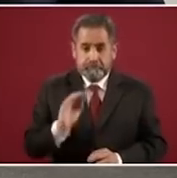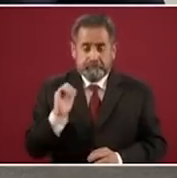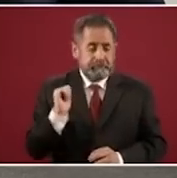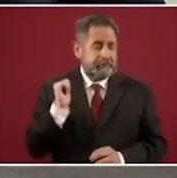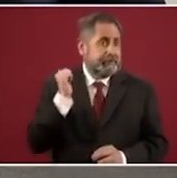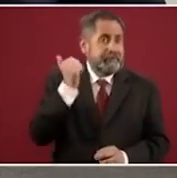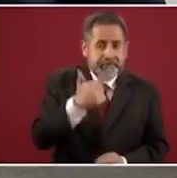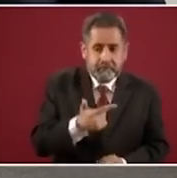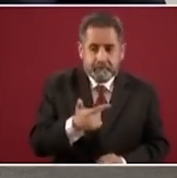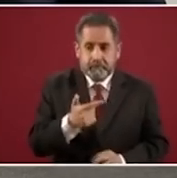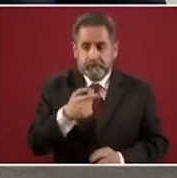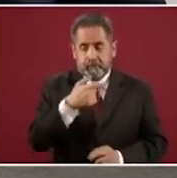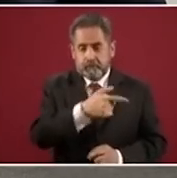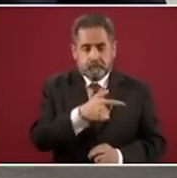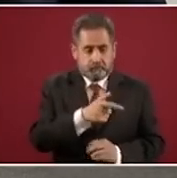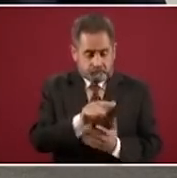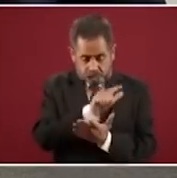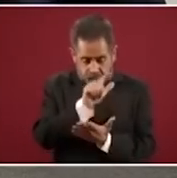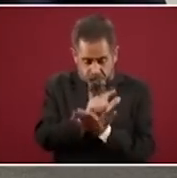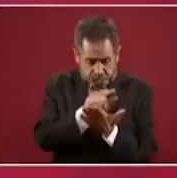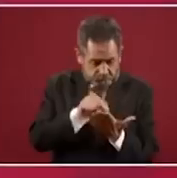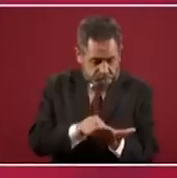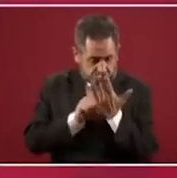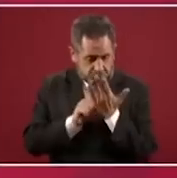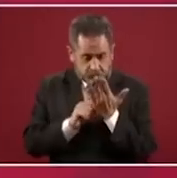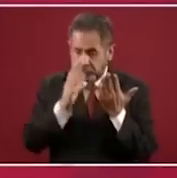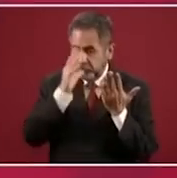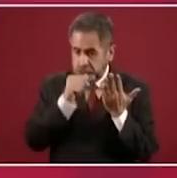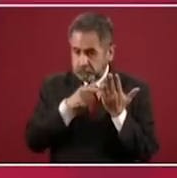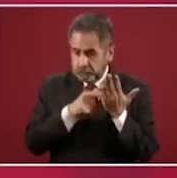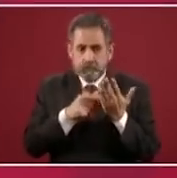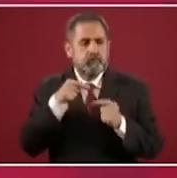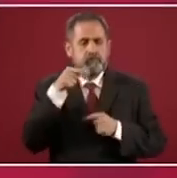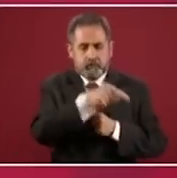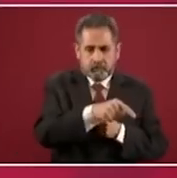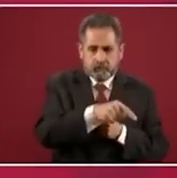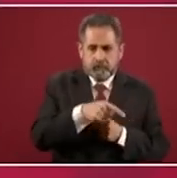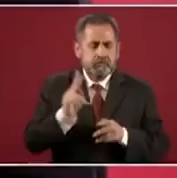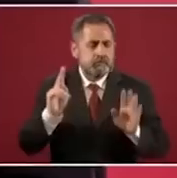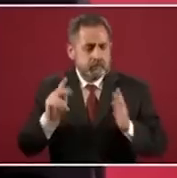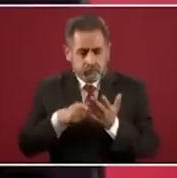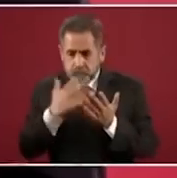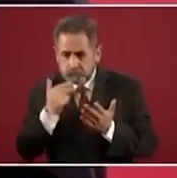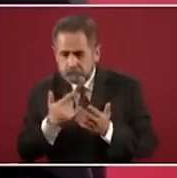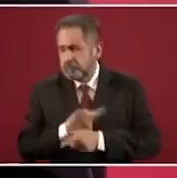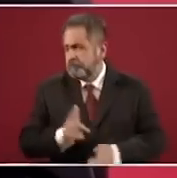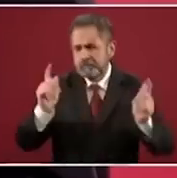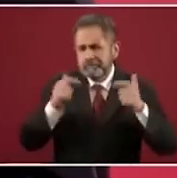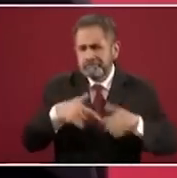algún impedimento legal, pero si no lo tiene, somos libres. O